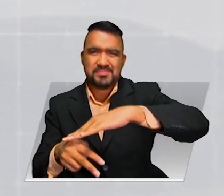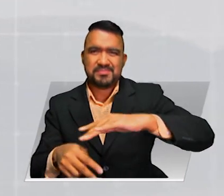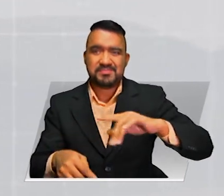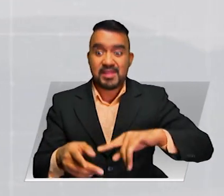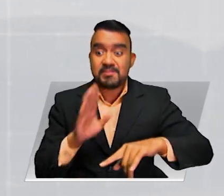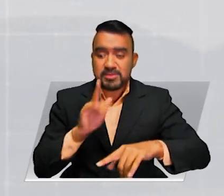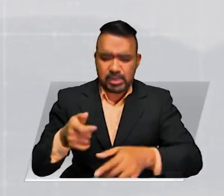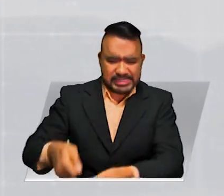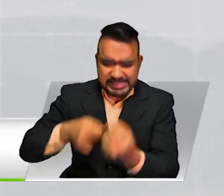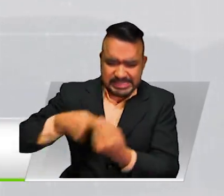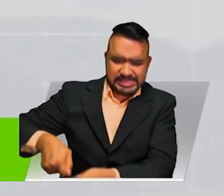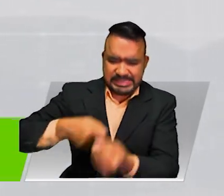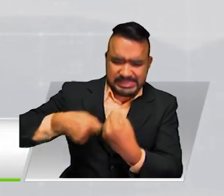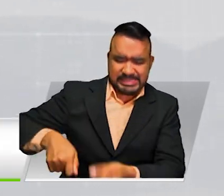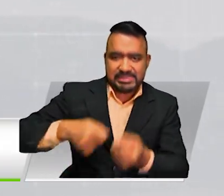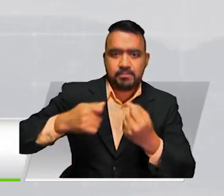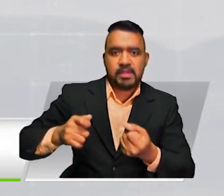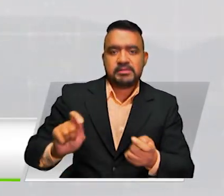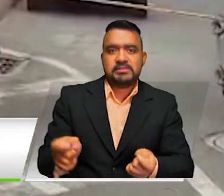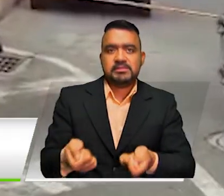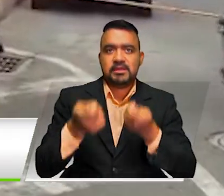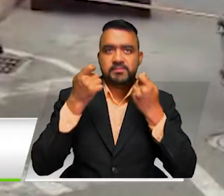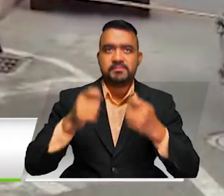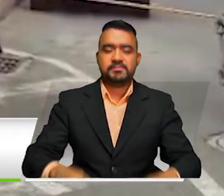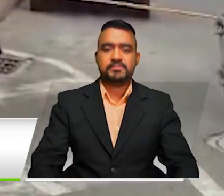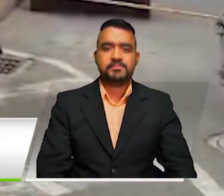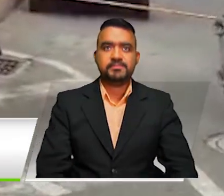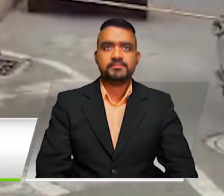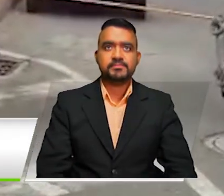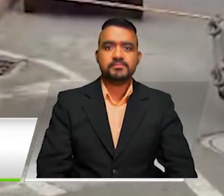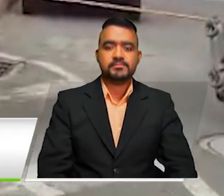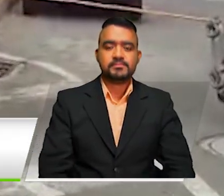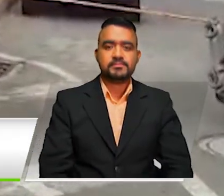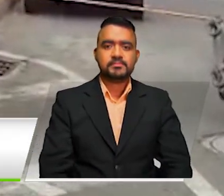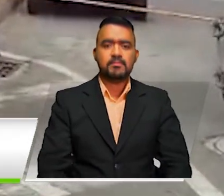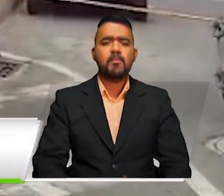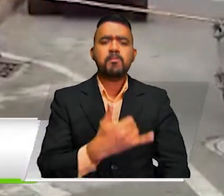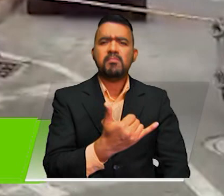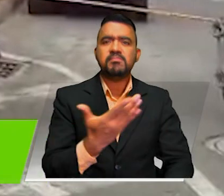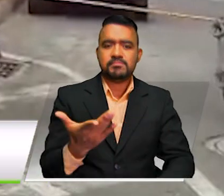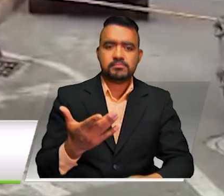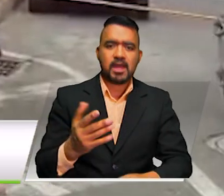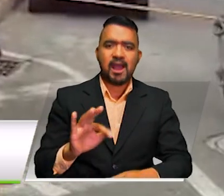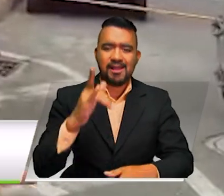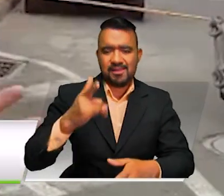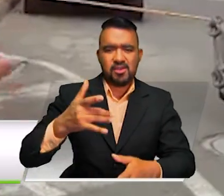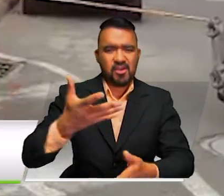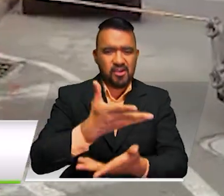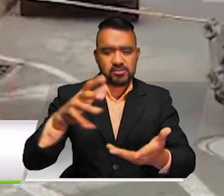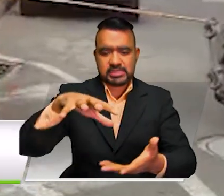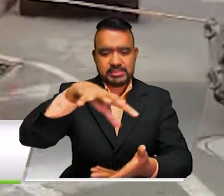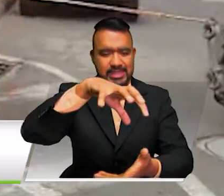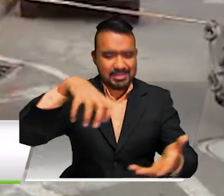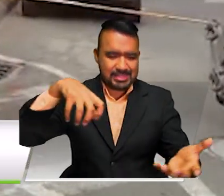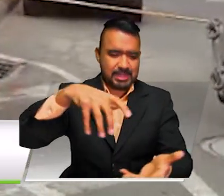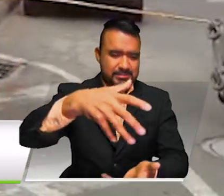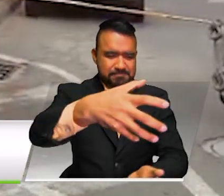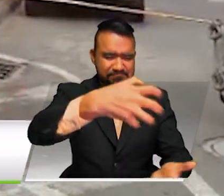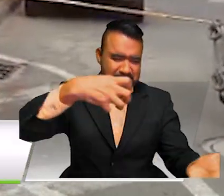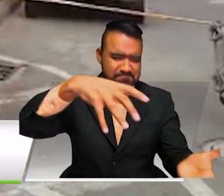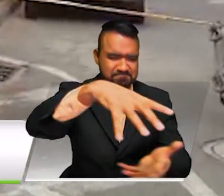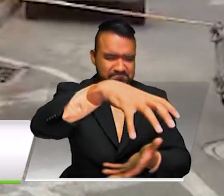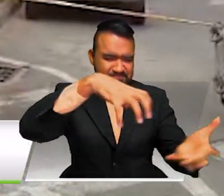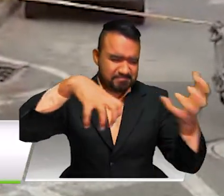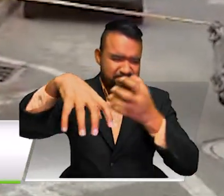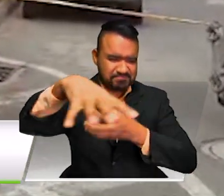Los afectados estaban retirando varios escombros. Al retirar unos escombros, haciendo este movimiento, generan que un movimiento